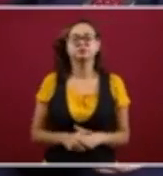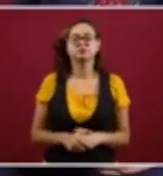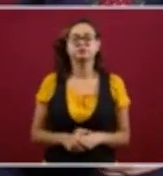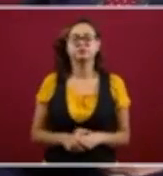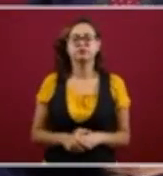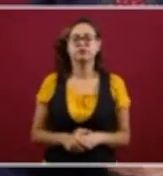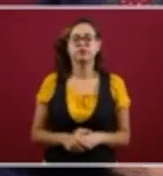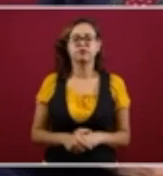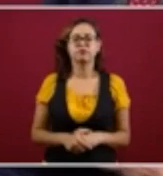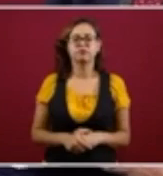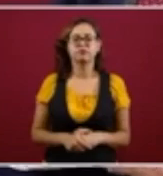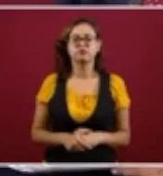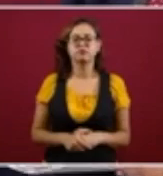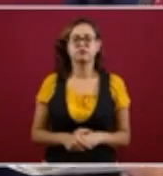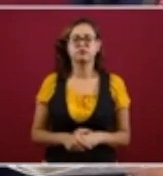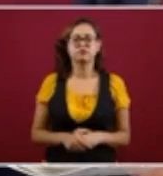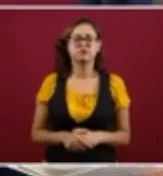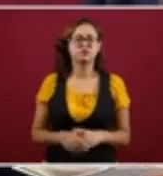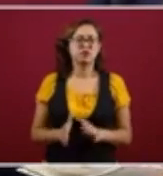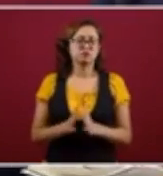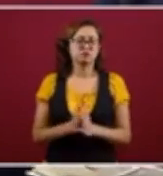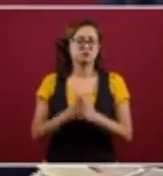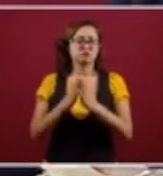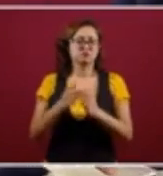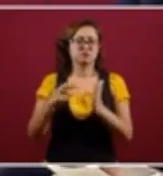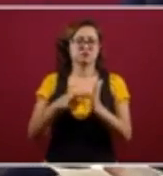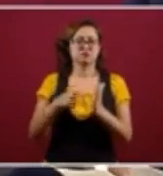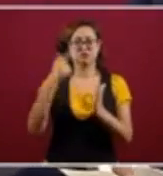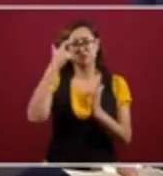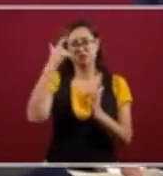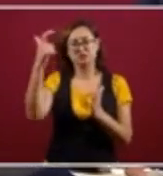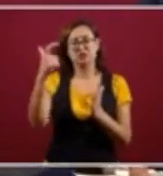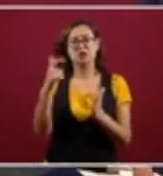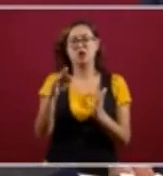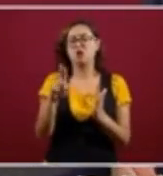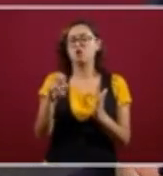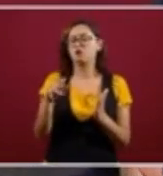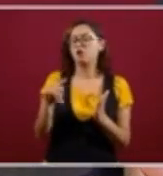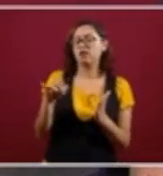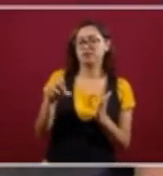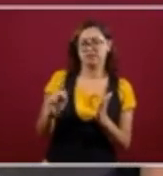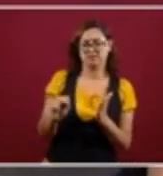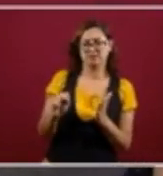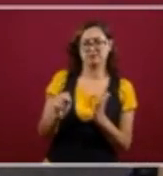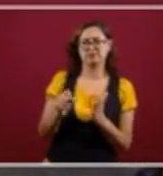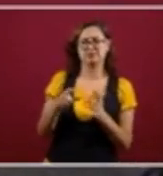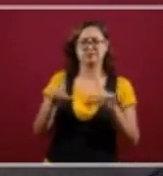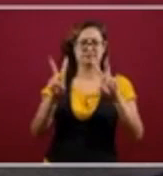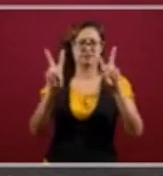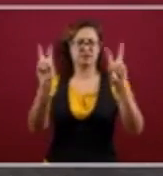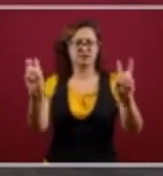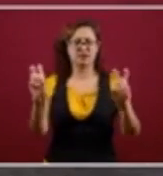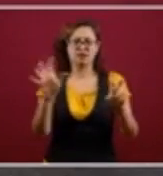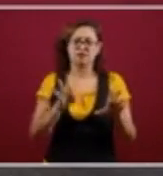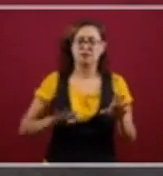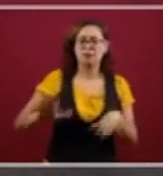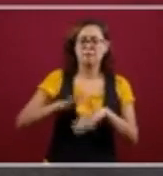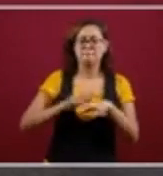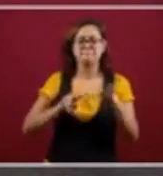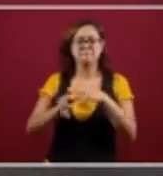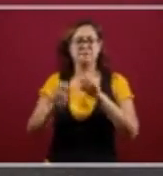la novela de Fuentes, La región más transparente, de cómo después de la